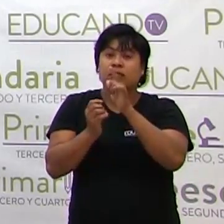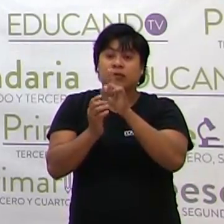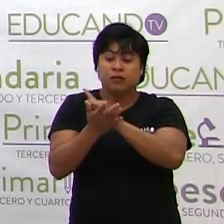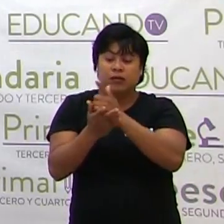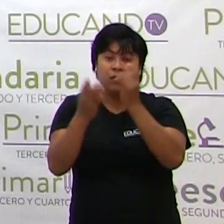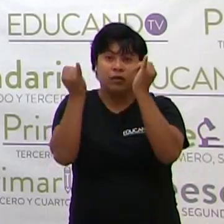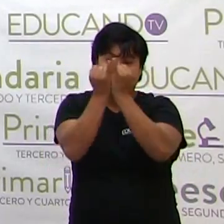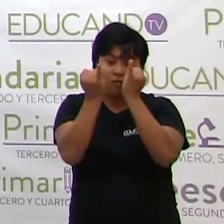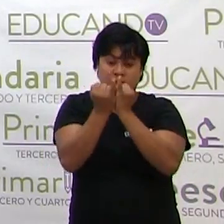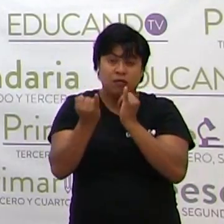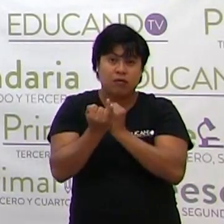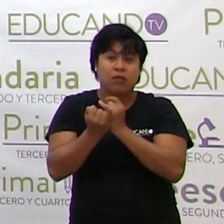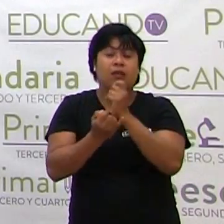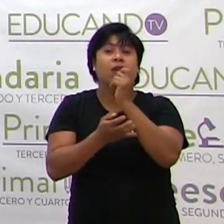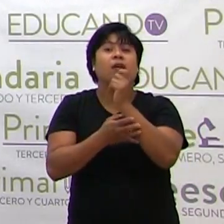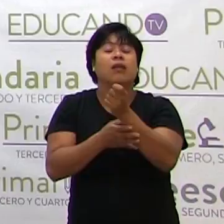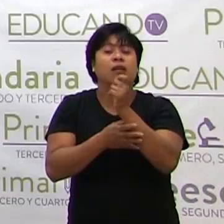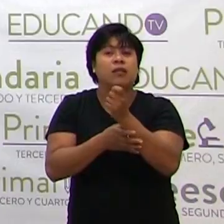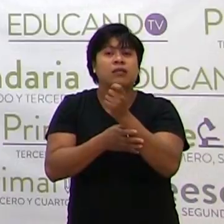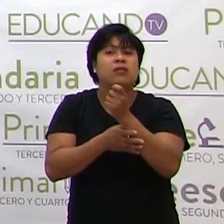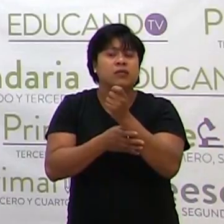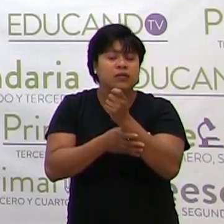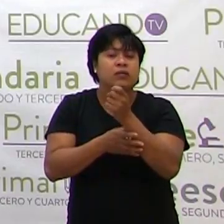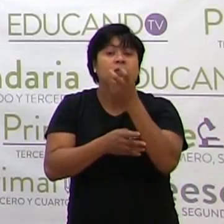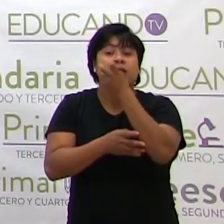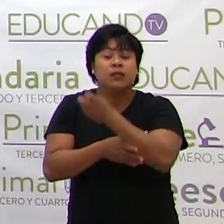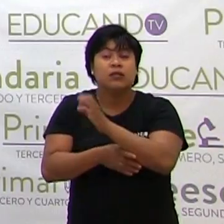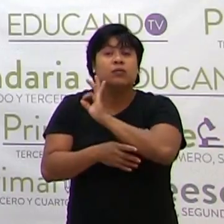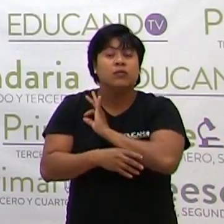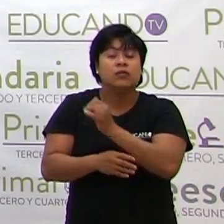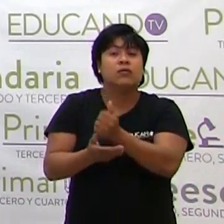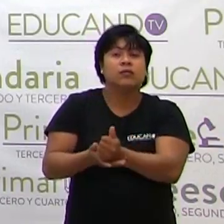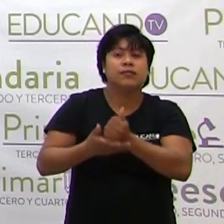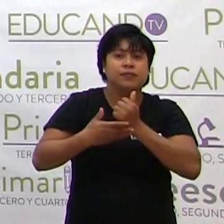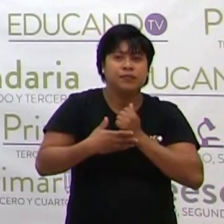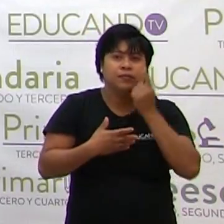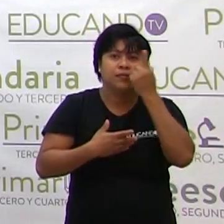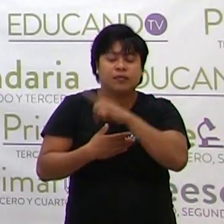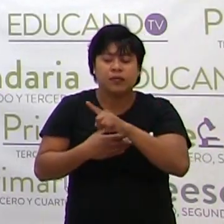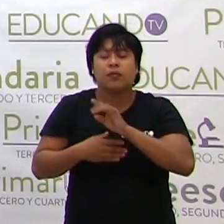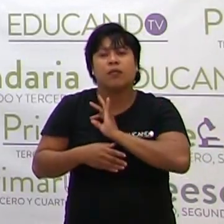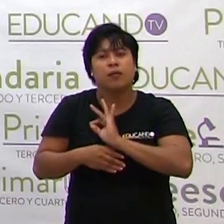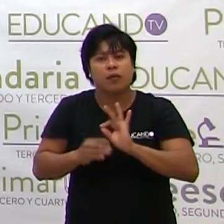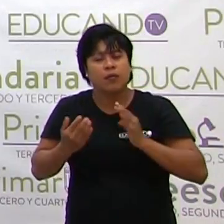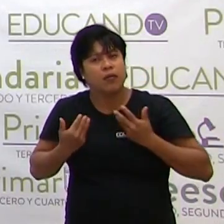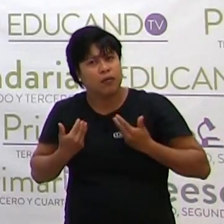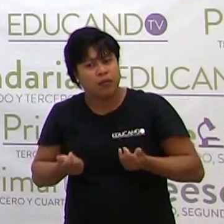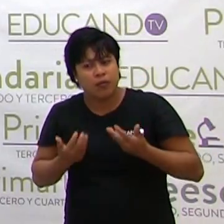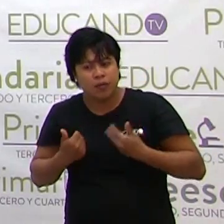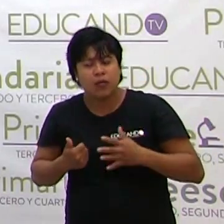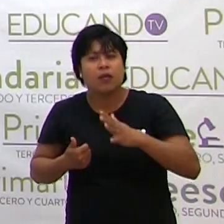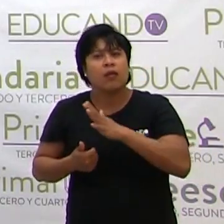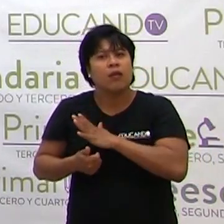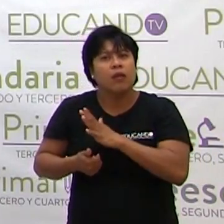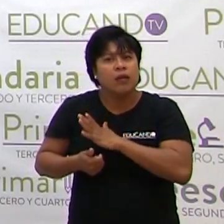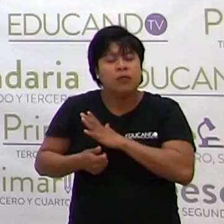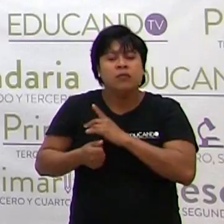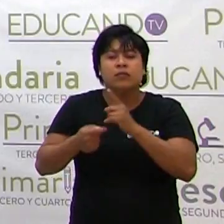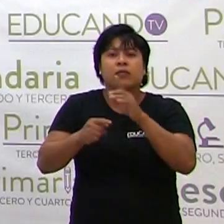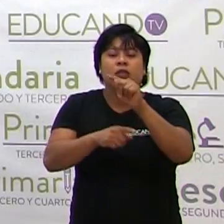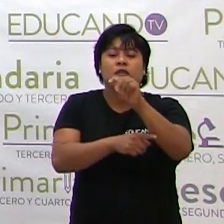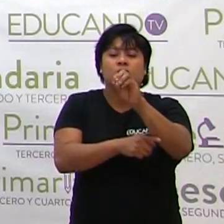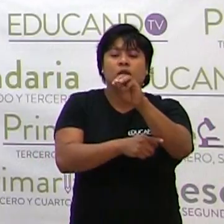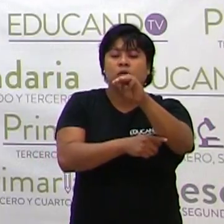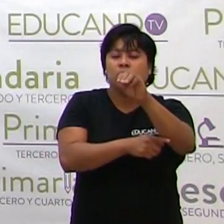iguales son aquellos que nos van a ayudar a entender de que existen